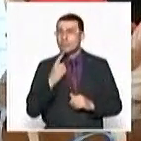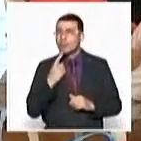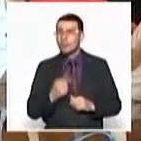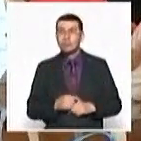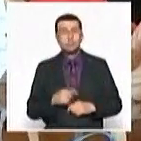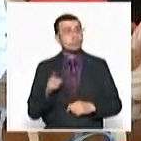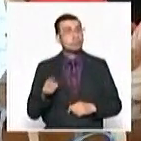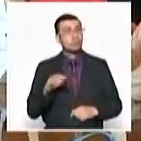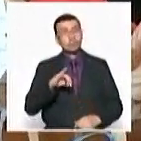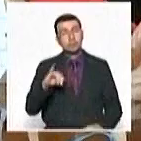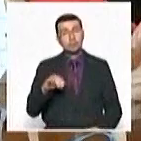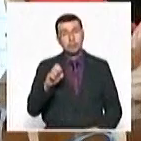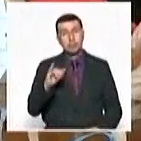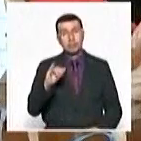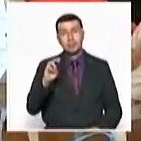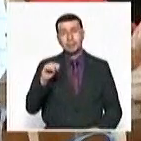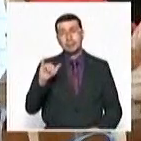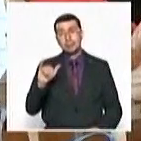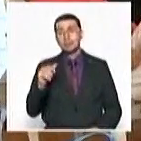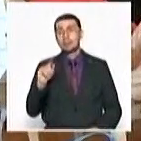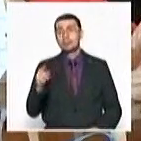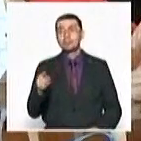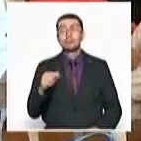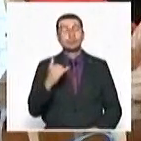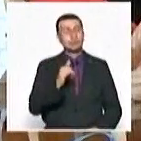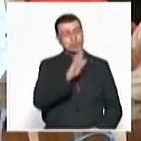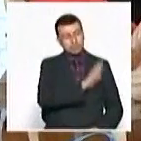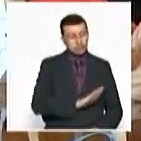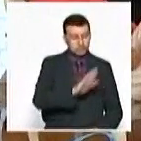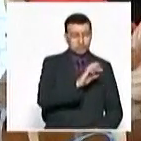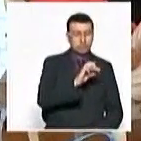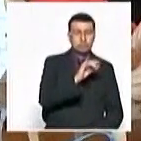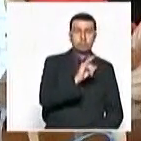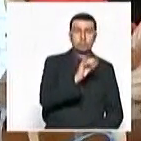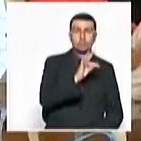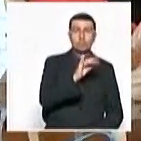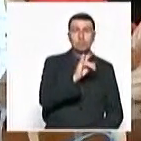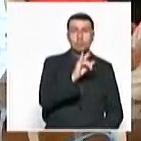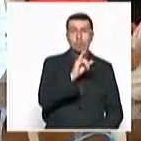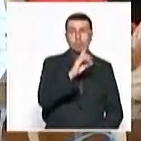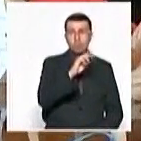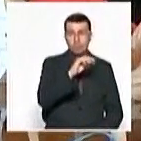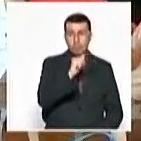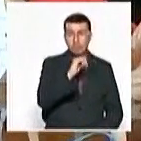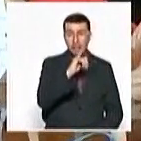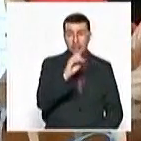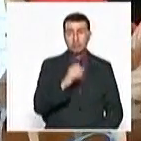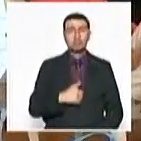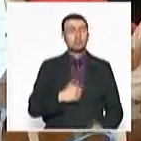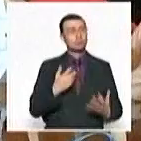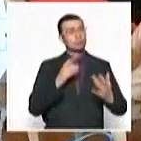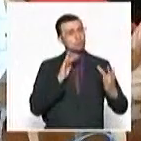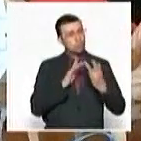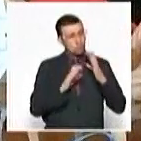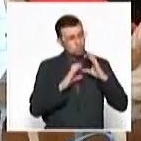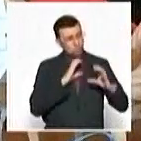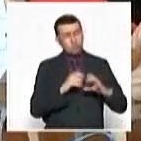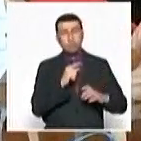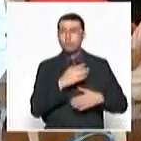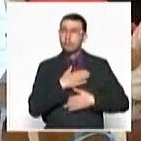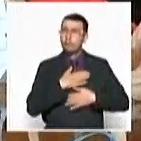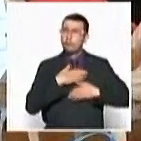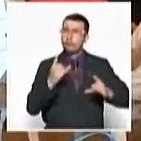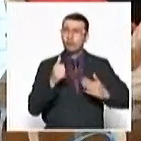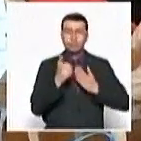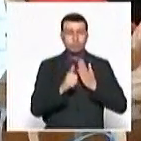soy Jamie Córdoba del departamento de Putumayo. Me comunico con ustedes para felicitarlos por el programa de salud